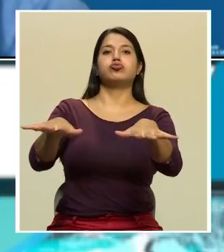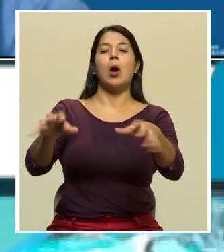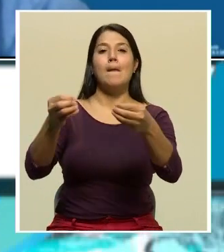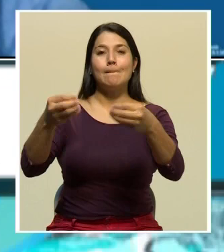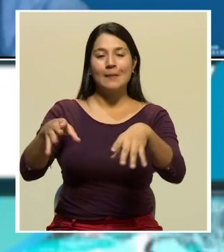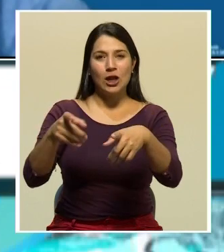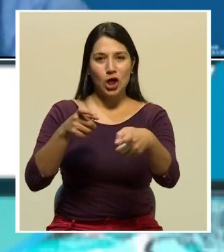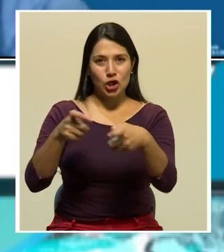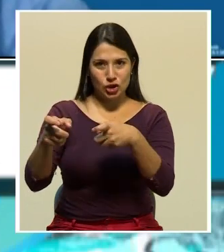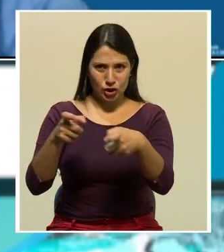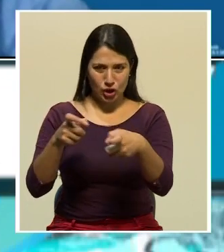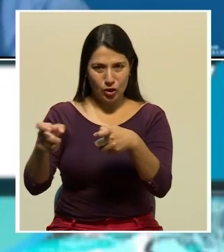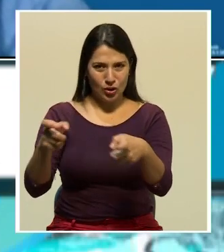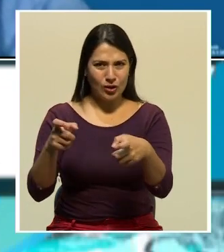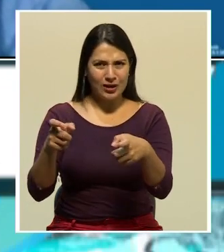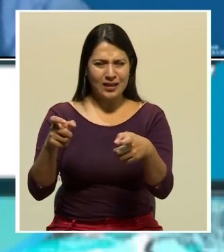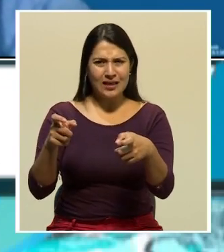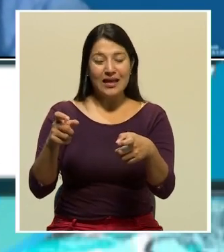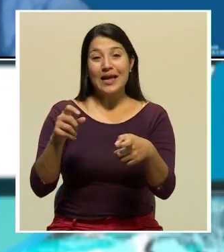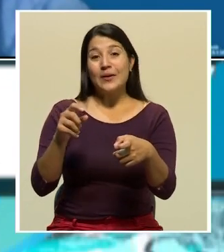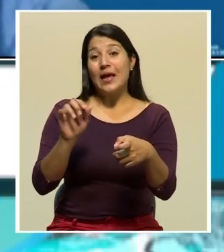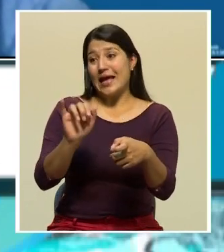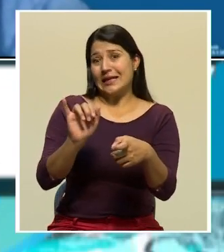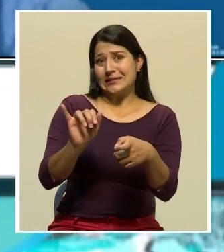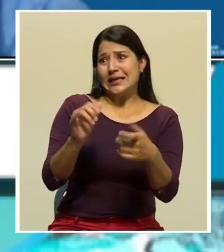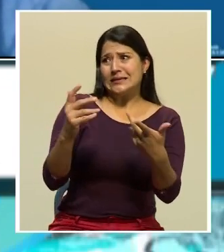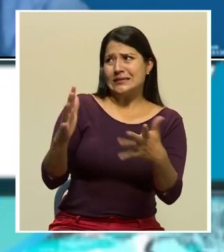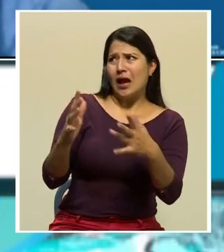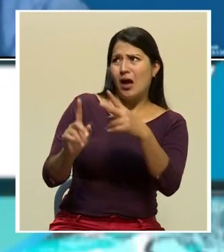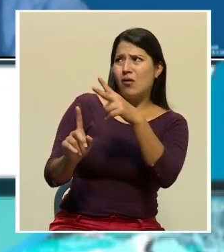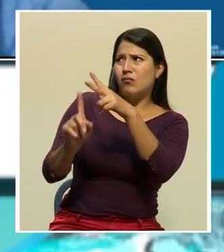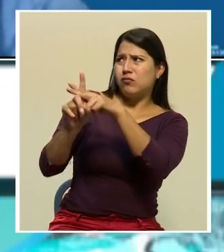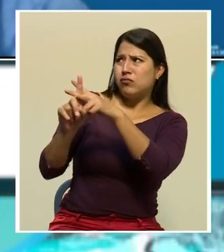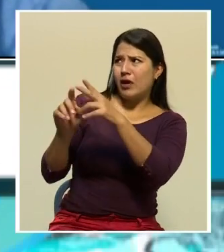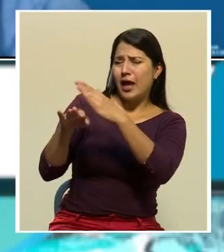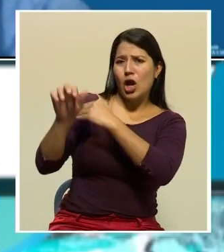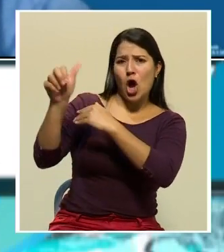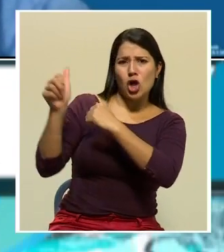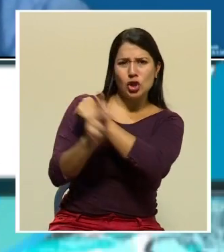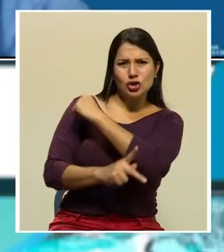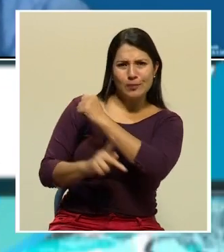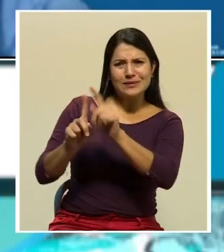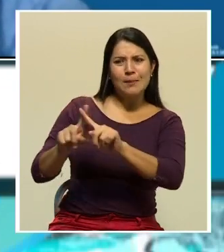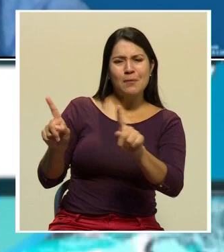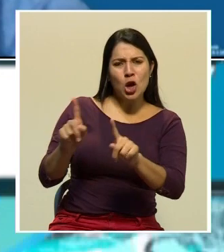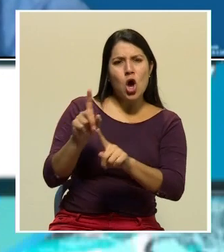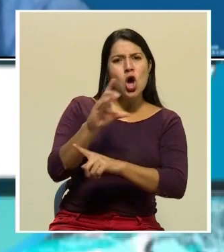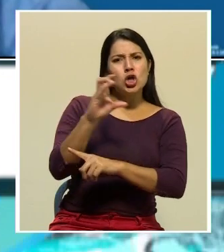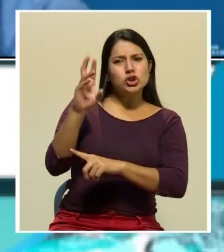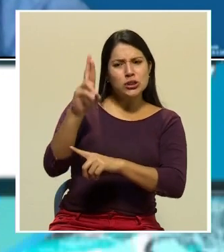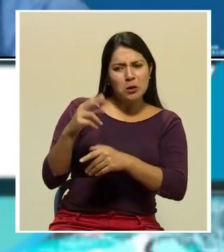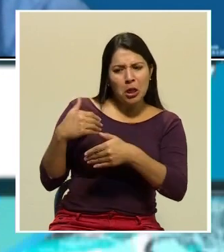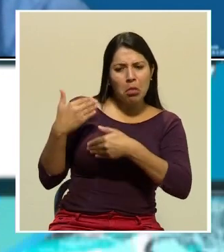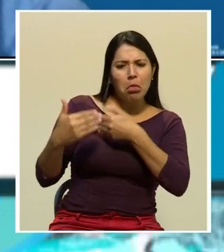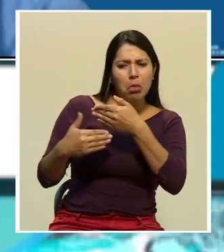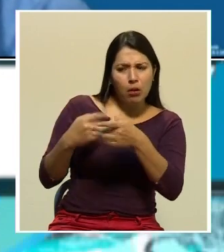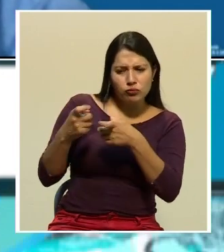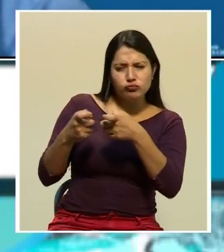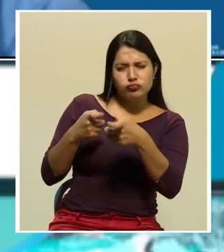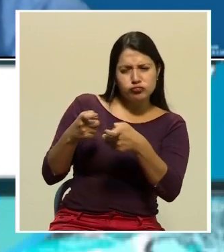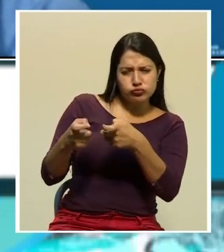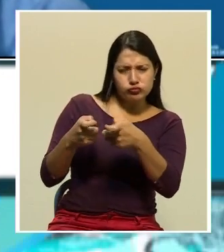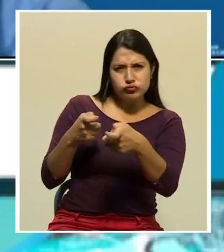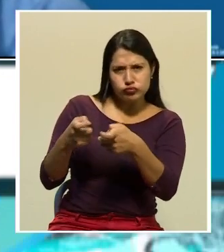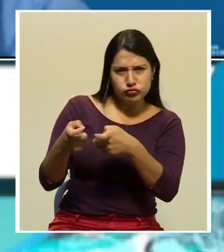ya existe desde hace semanas en otros países. En términos prácticos, ¿qué significa que